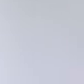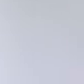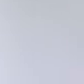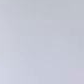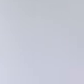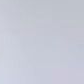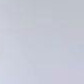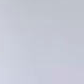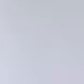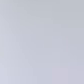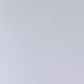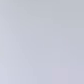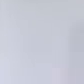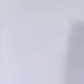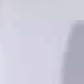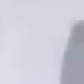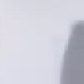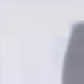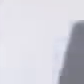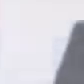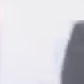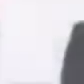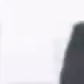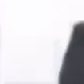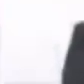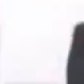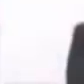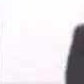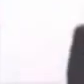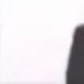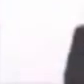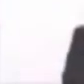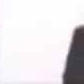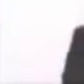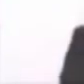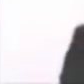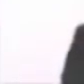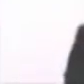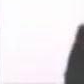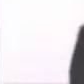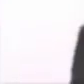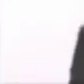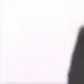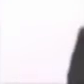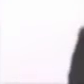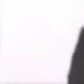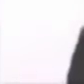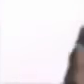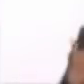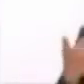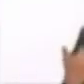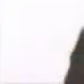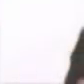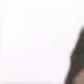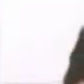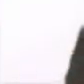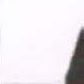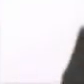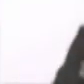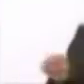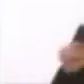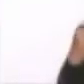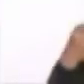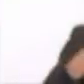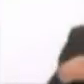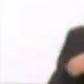ine en concreto de lorenzo córdova dijo que pues él debería de tener la humildad y la voluntad democrática para